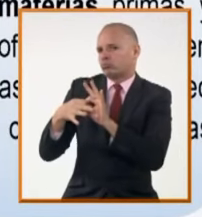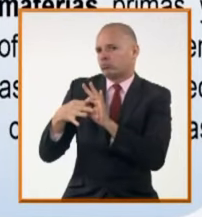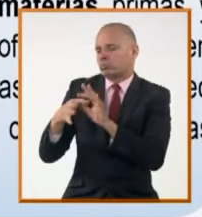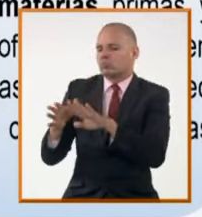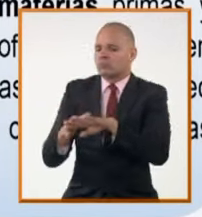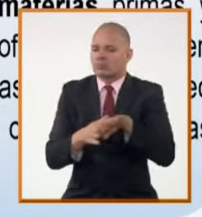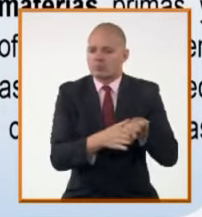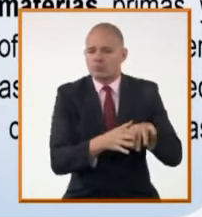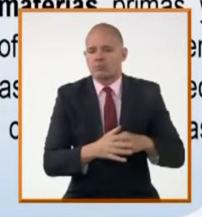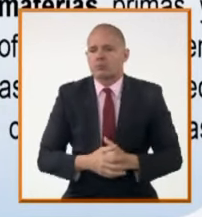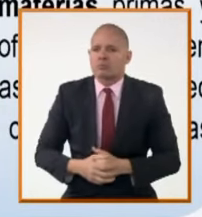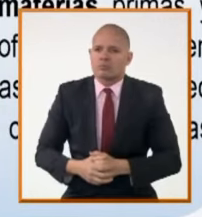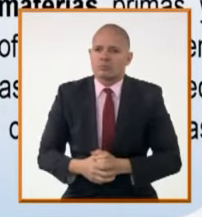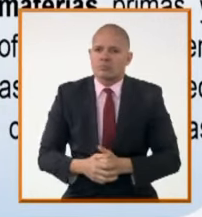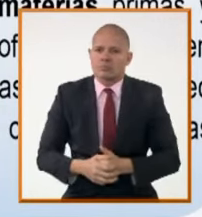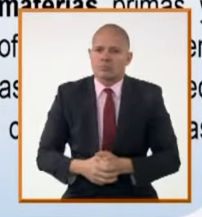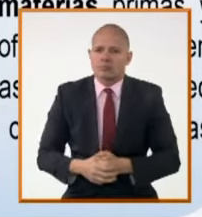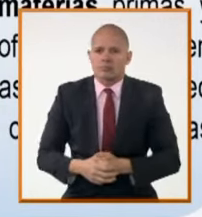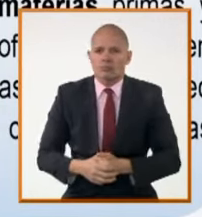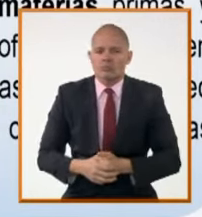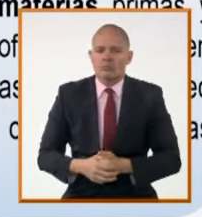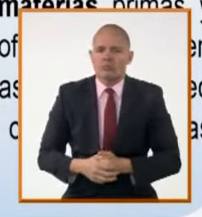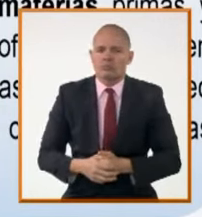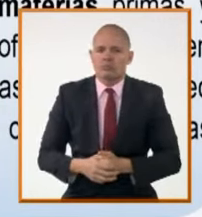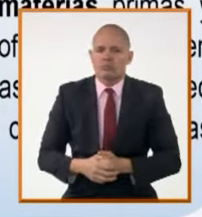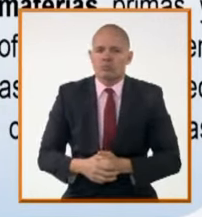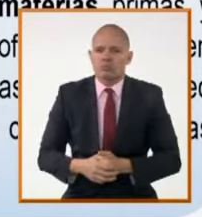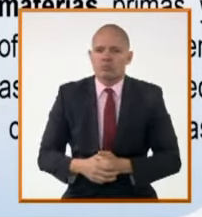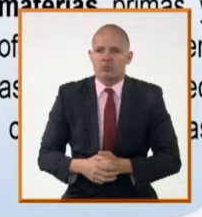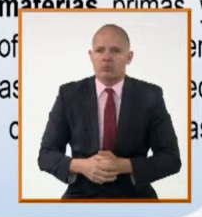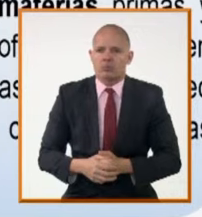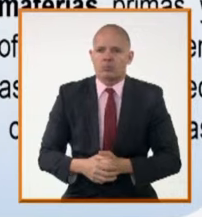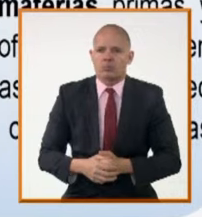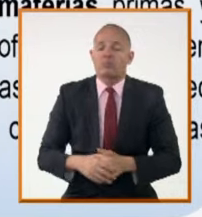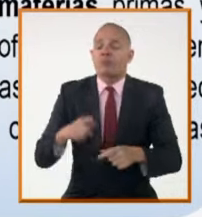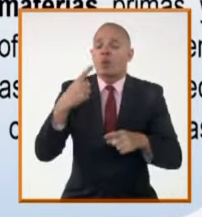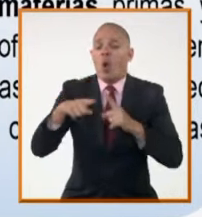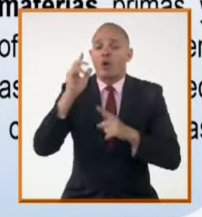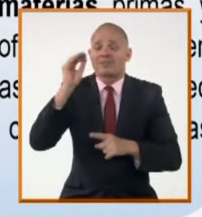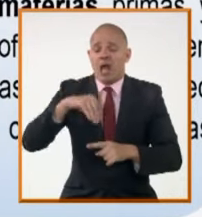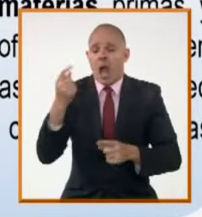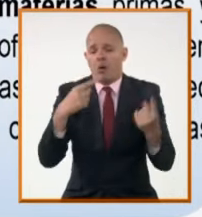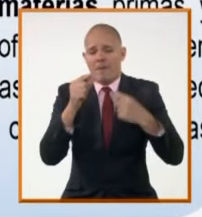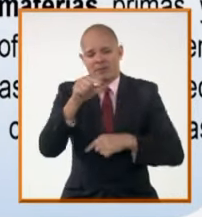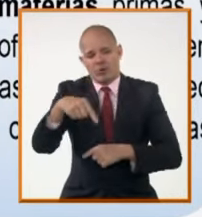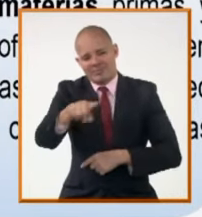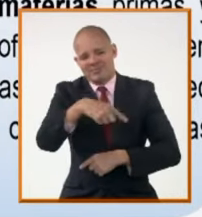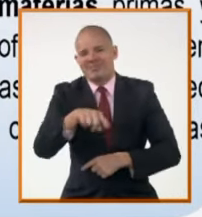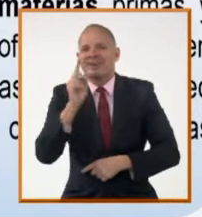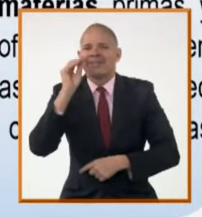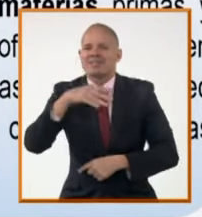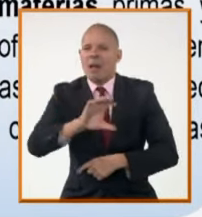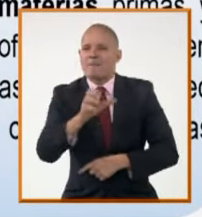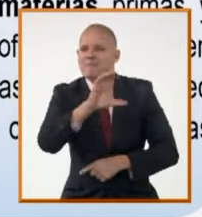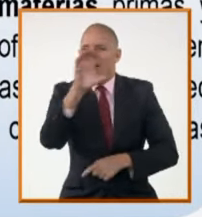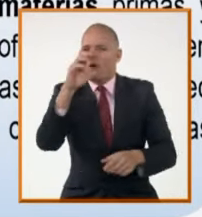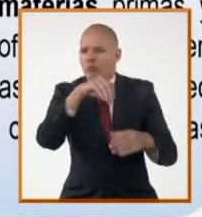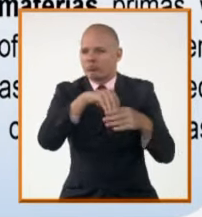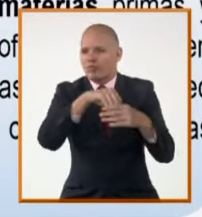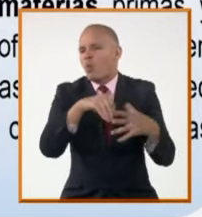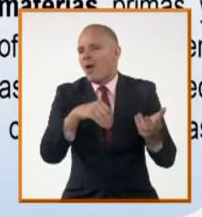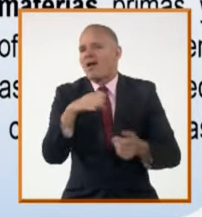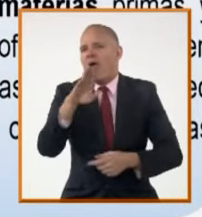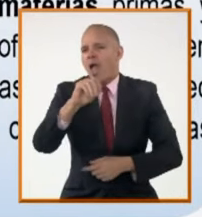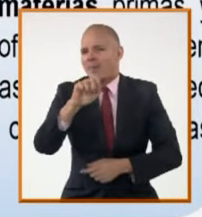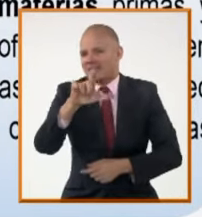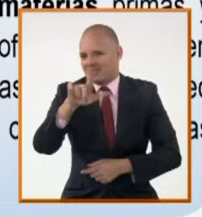liquidez de las cuentas en divisa digital, el MLC, que todos conocemos, y buscando